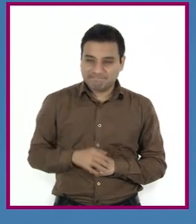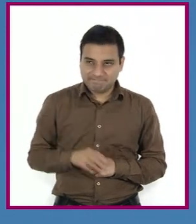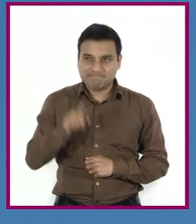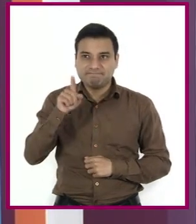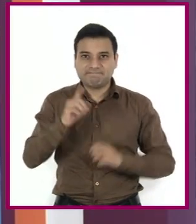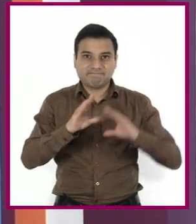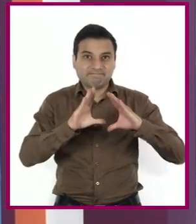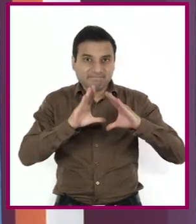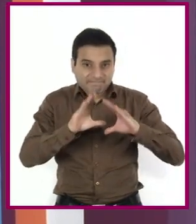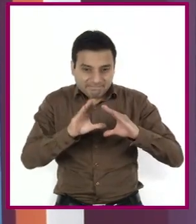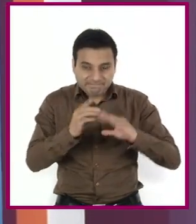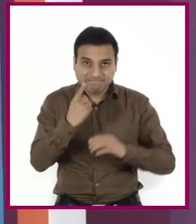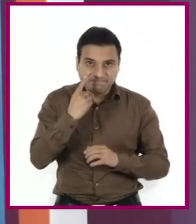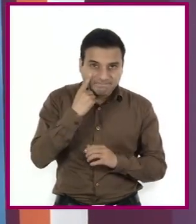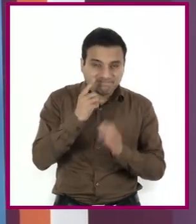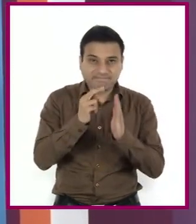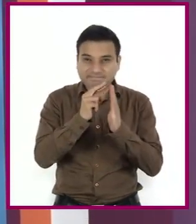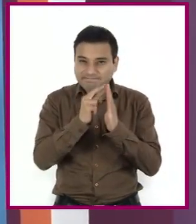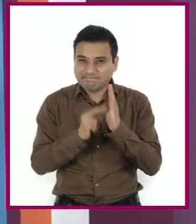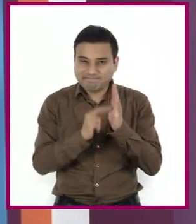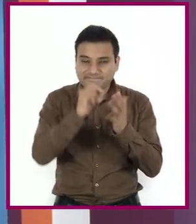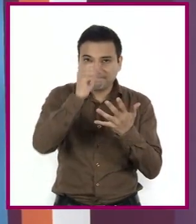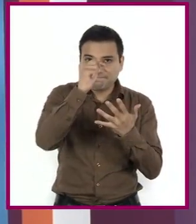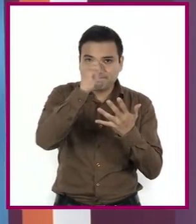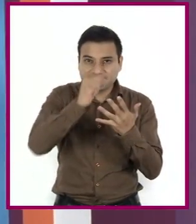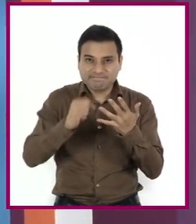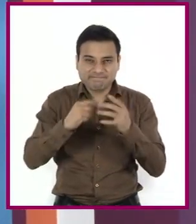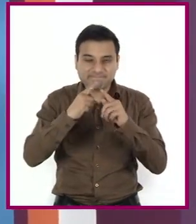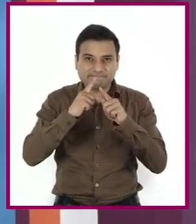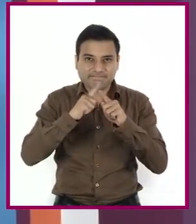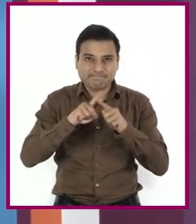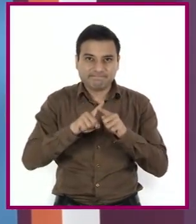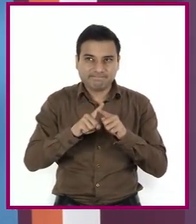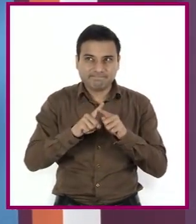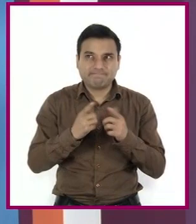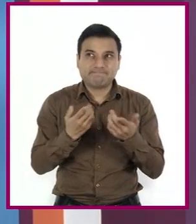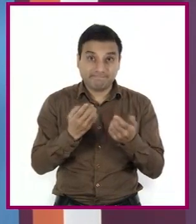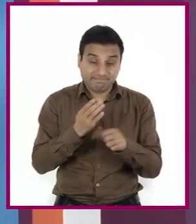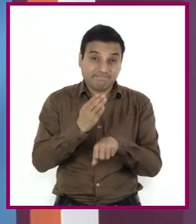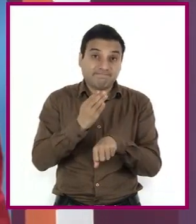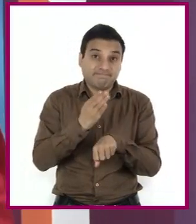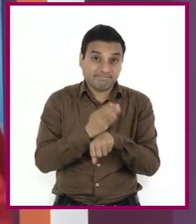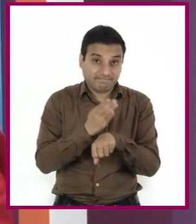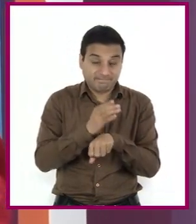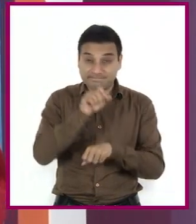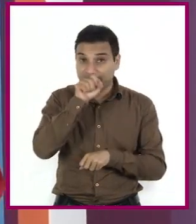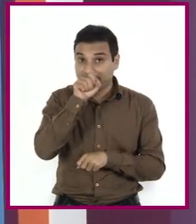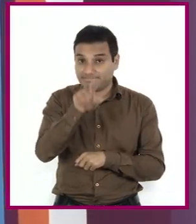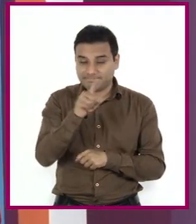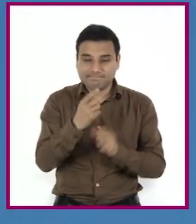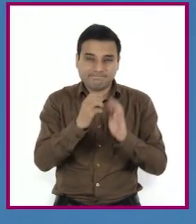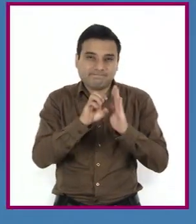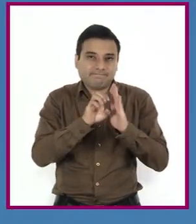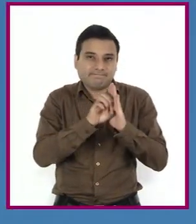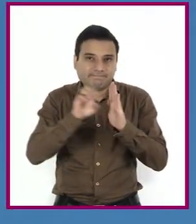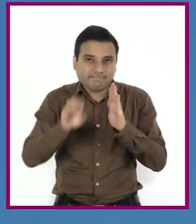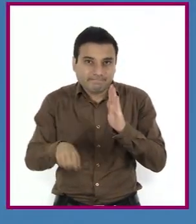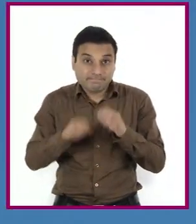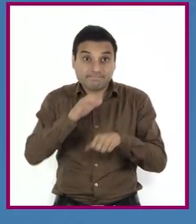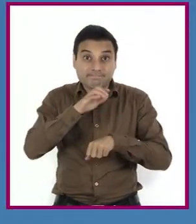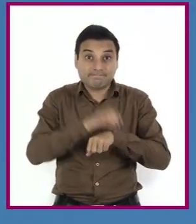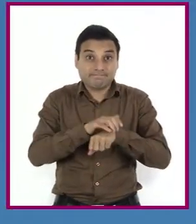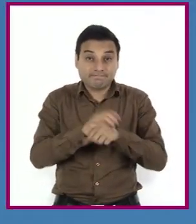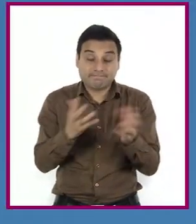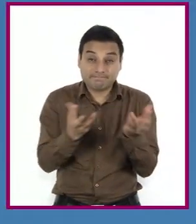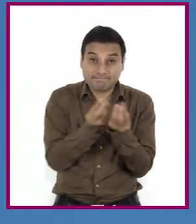ciertas pautas de comportamiento y también implementan sanciones como no salir con las amistades